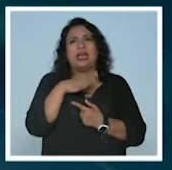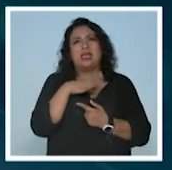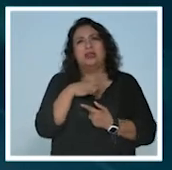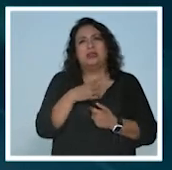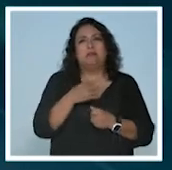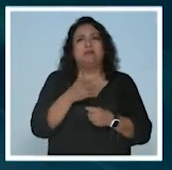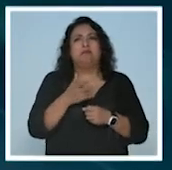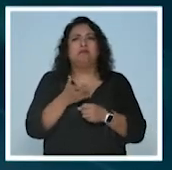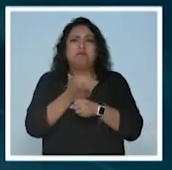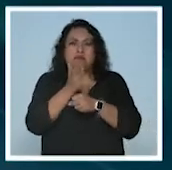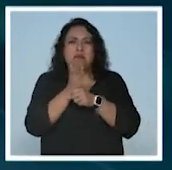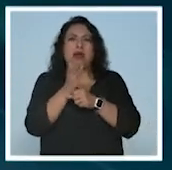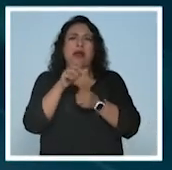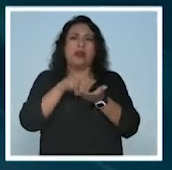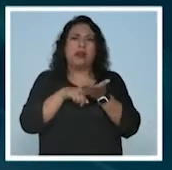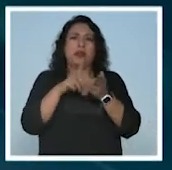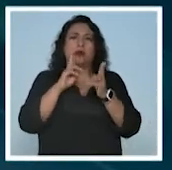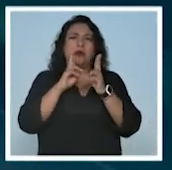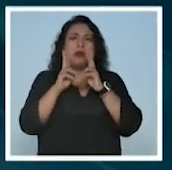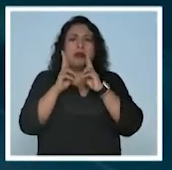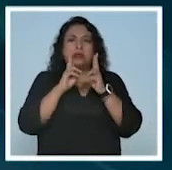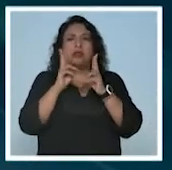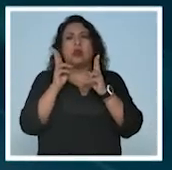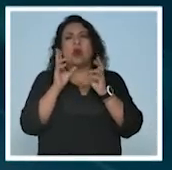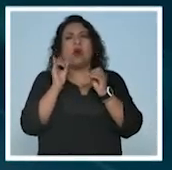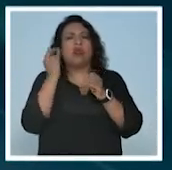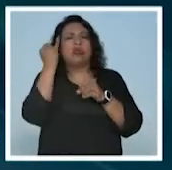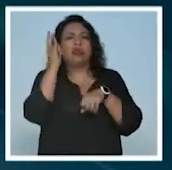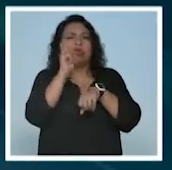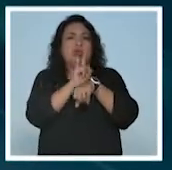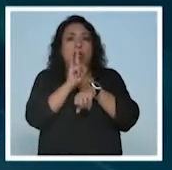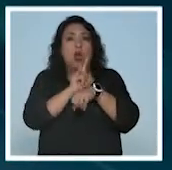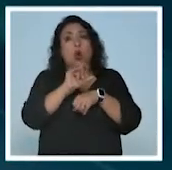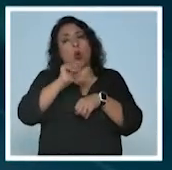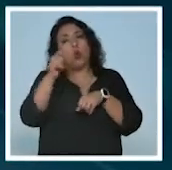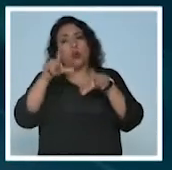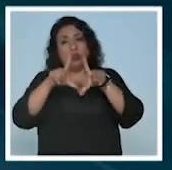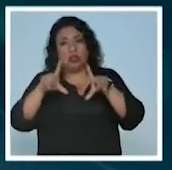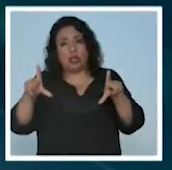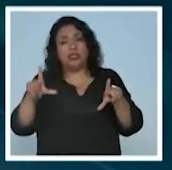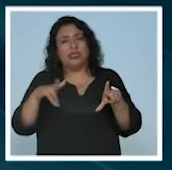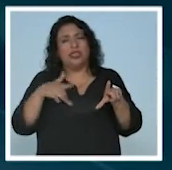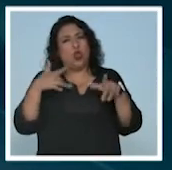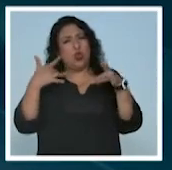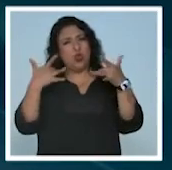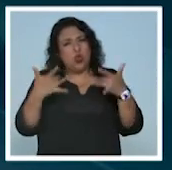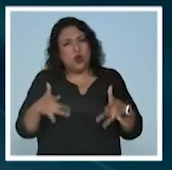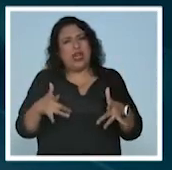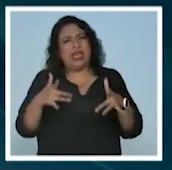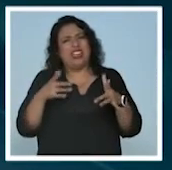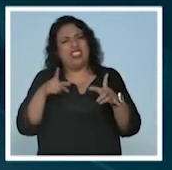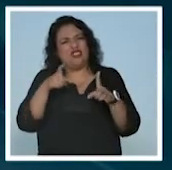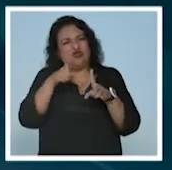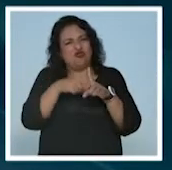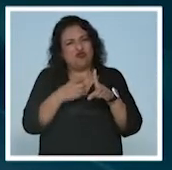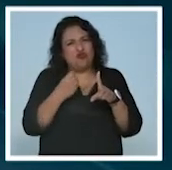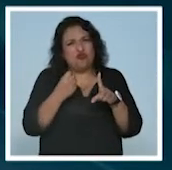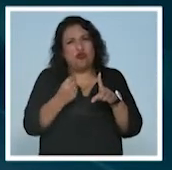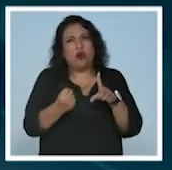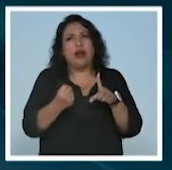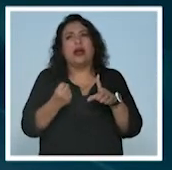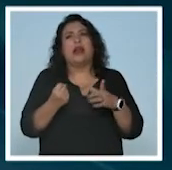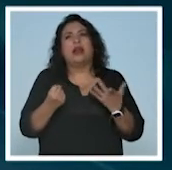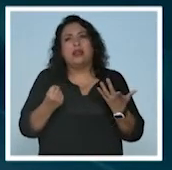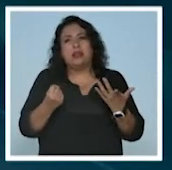gracia narrativa o ficcional, pero hay otros textos que son dolorosos, que son críticos, sí, y que se